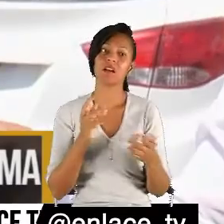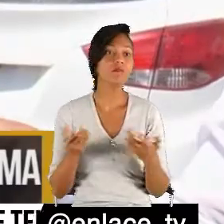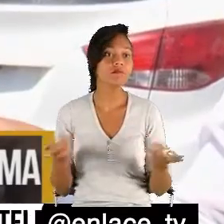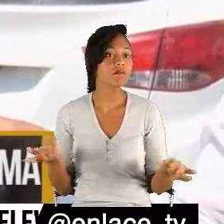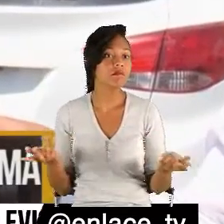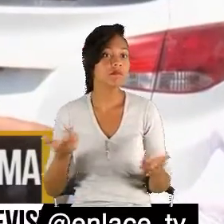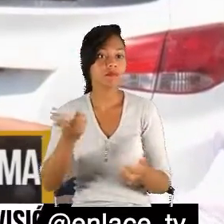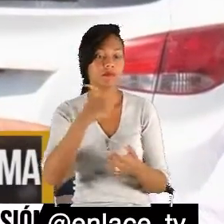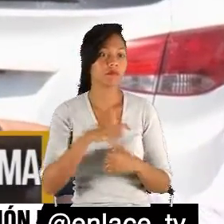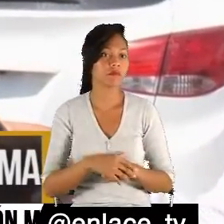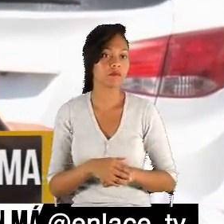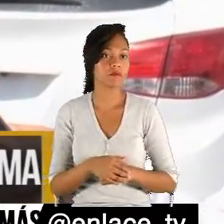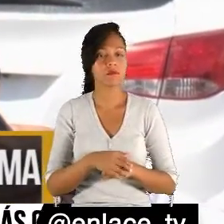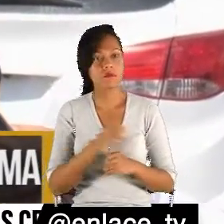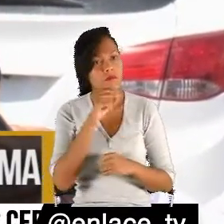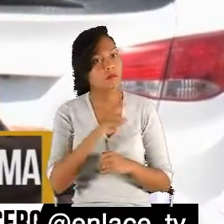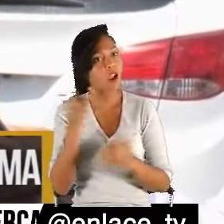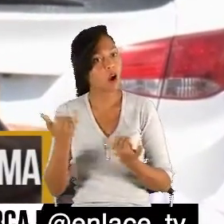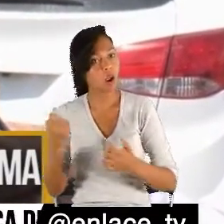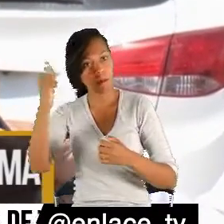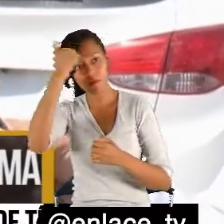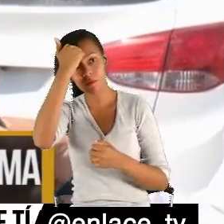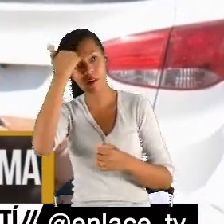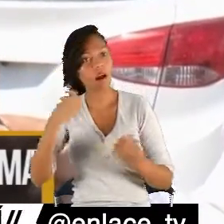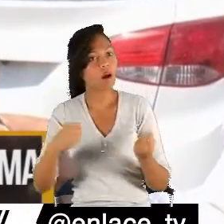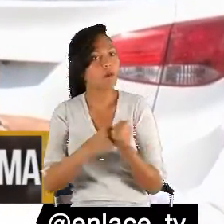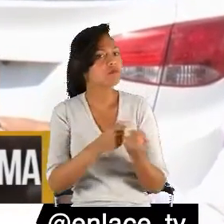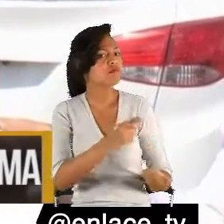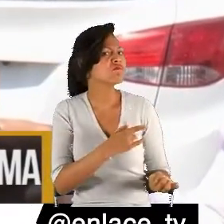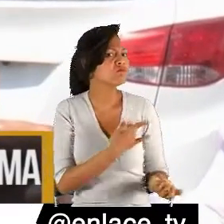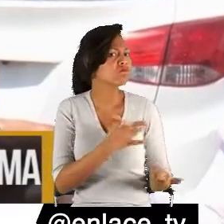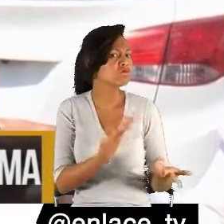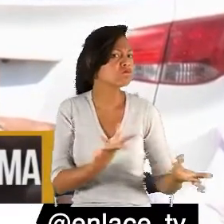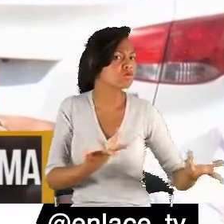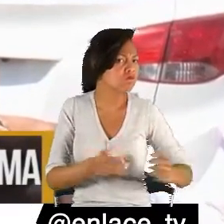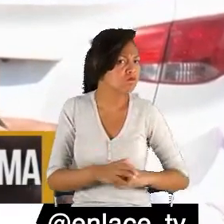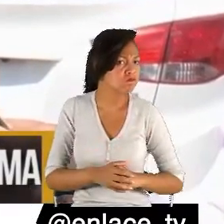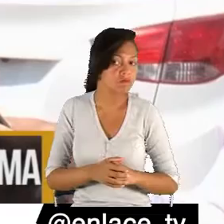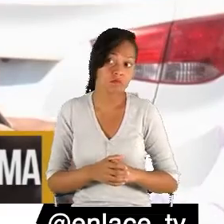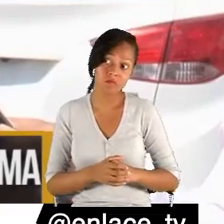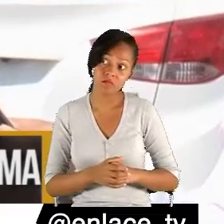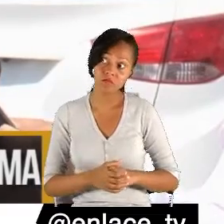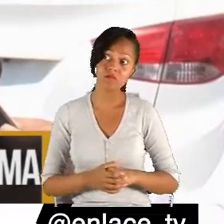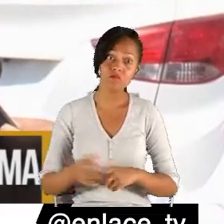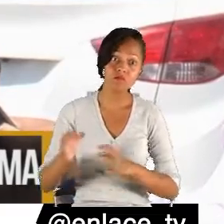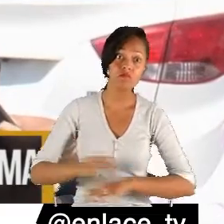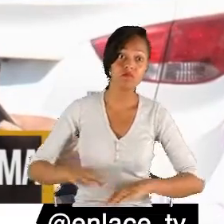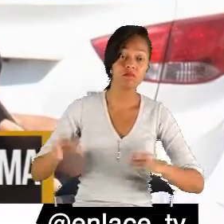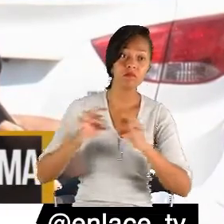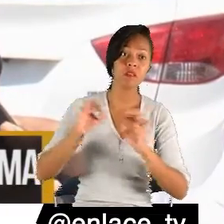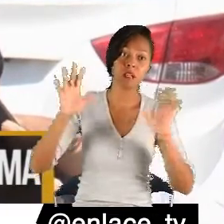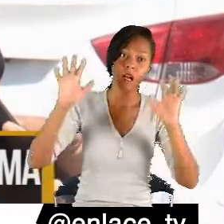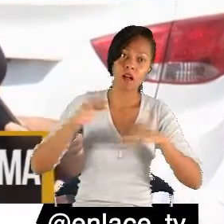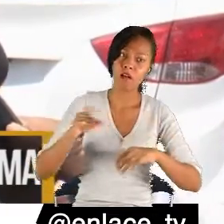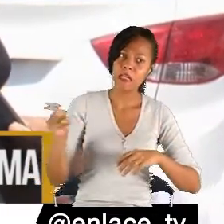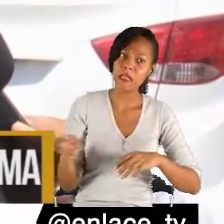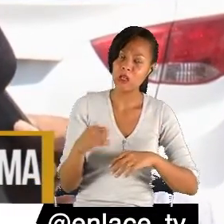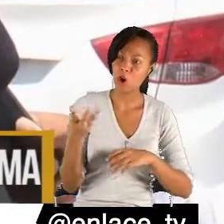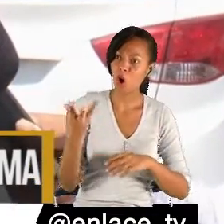totalmente importante ya que también son un sector bastante golpeado bastante